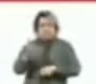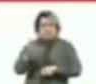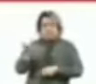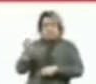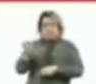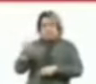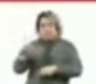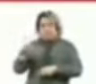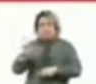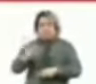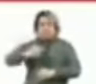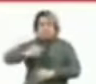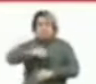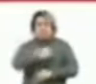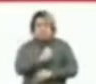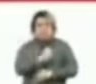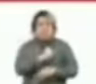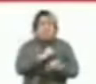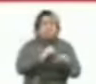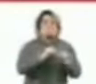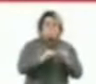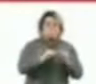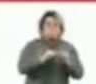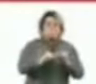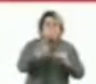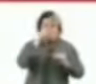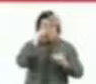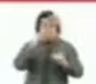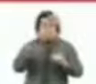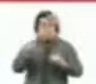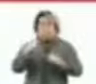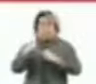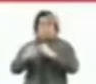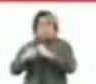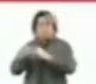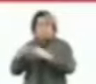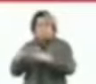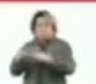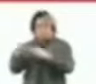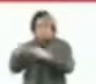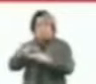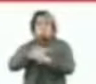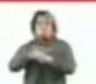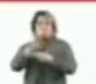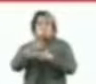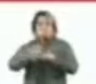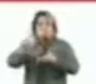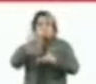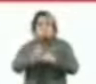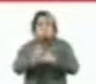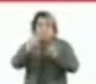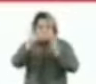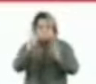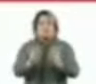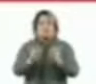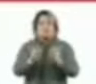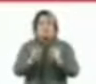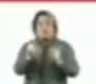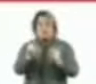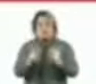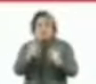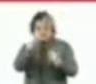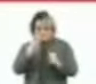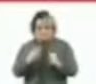estamos trabajando para darle certidumbre jurídica a miles de negocios establecidos en la Ciudad de